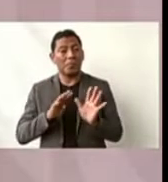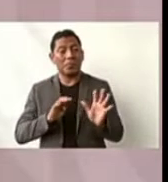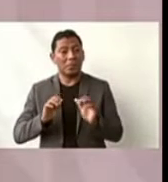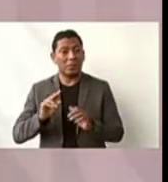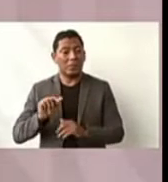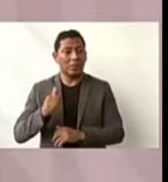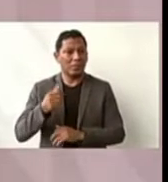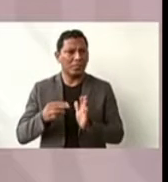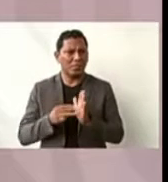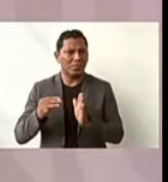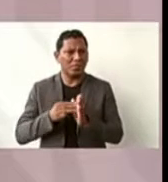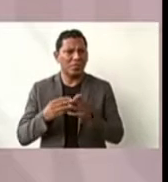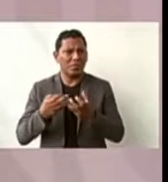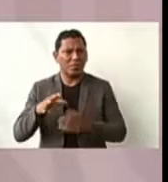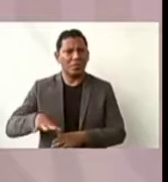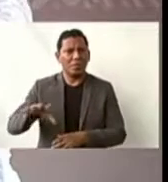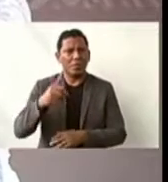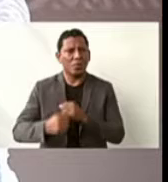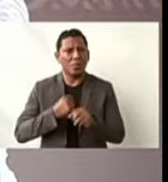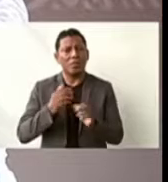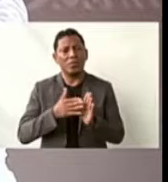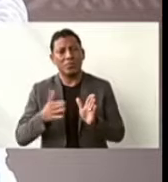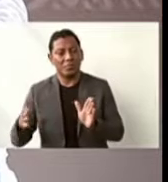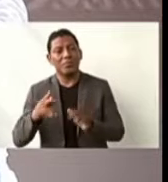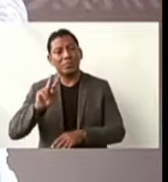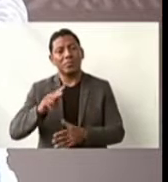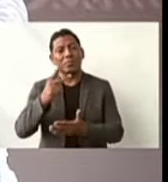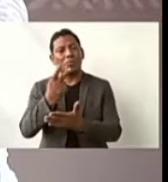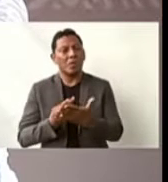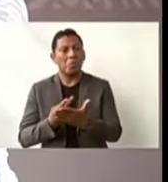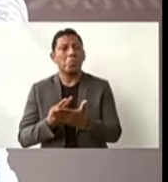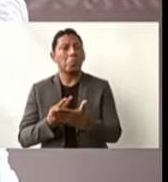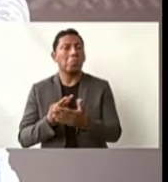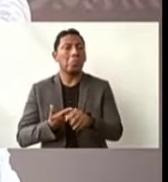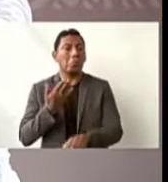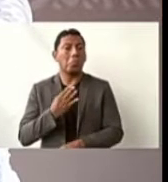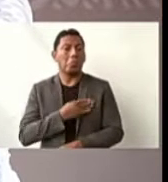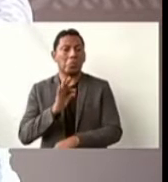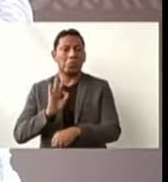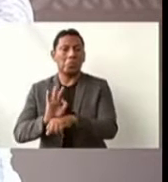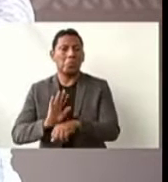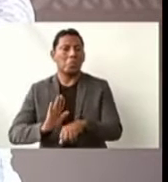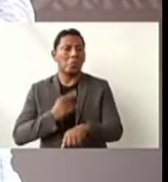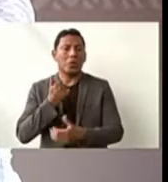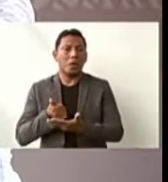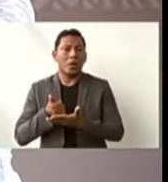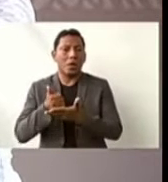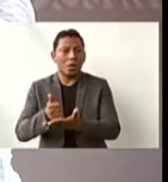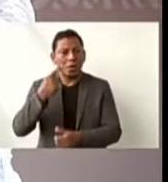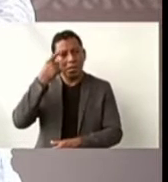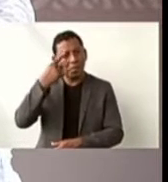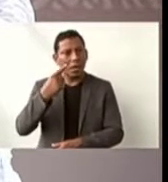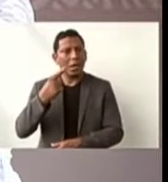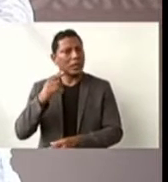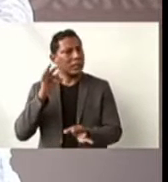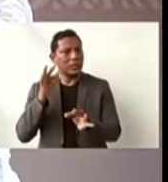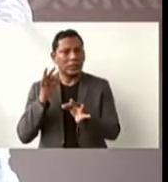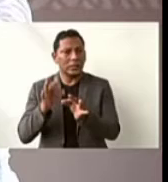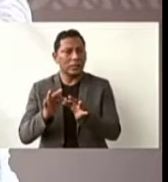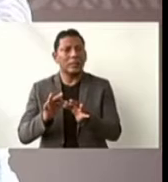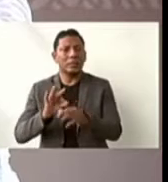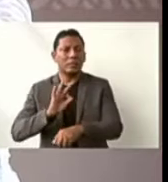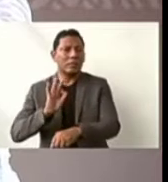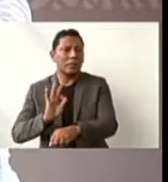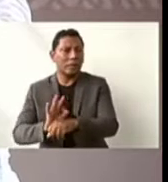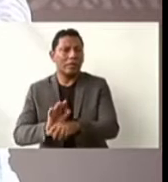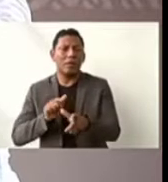toneladas de suelo al año entonces es un programa muy benéfico porque nos ayuda a tener la pertenencia y la permanencia